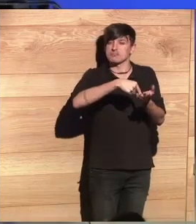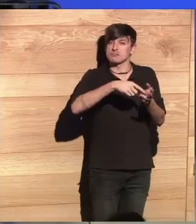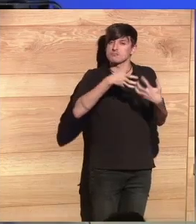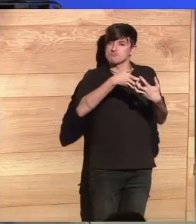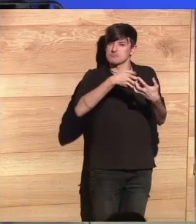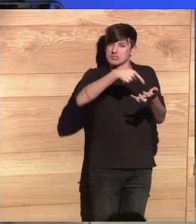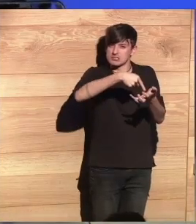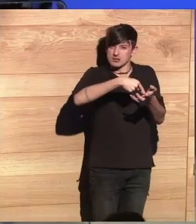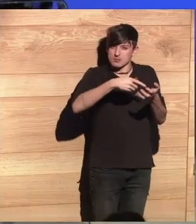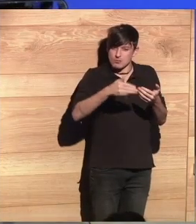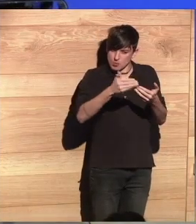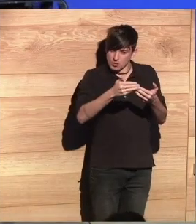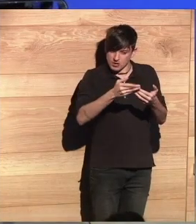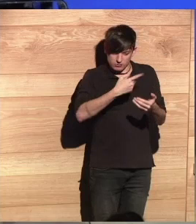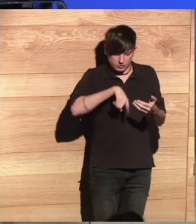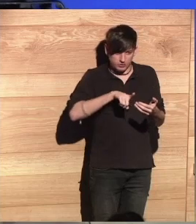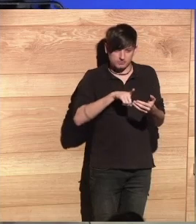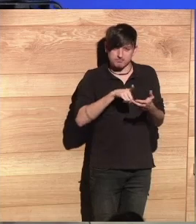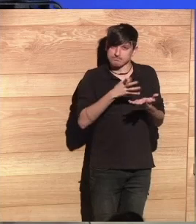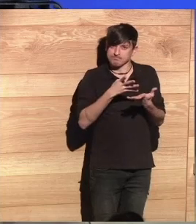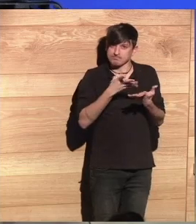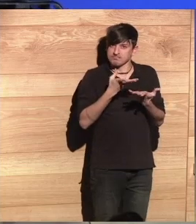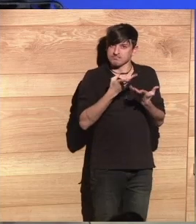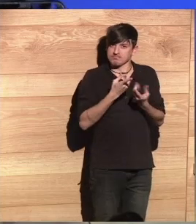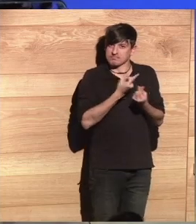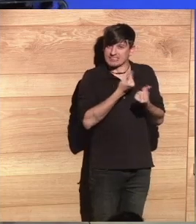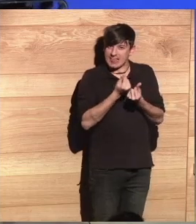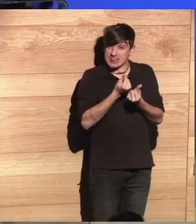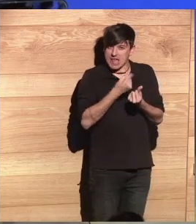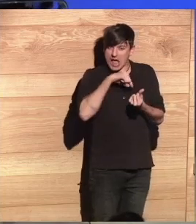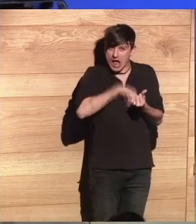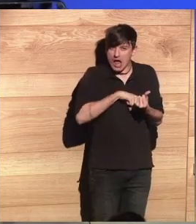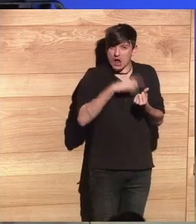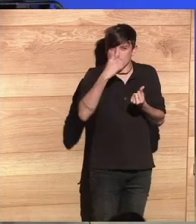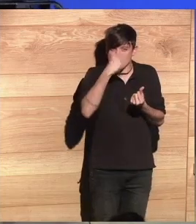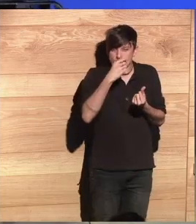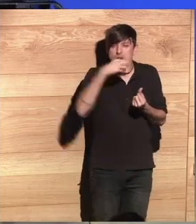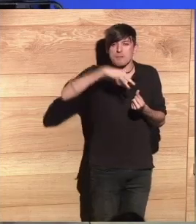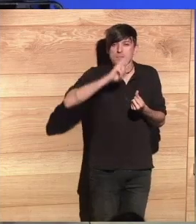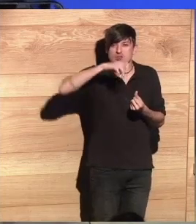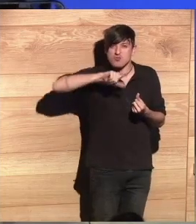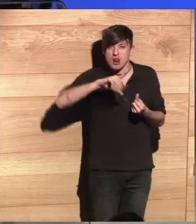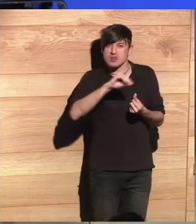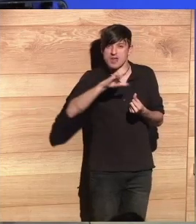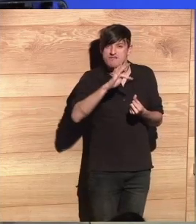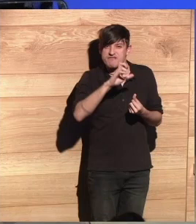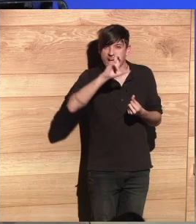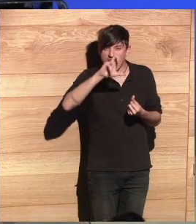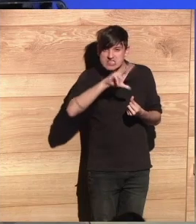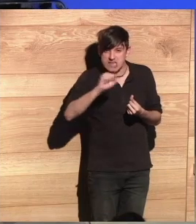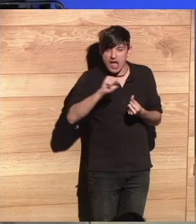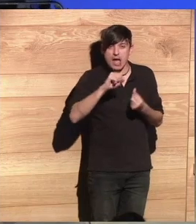de nuestra esencia, de nuestro bagaje cultural, y estos grandes colosos como Manuel de Falla,